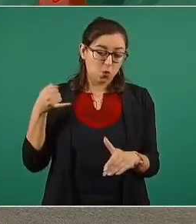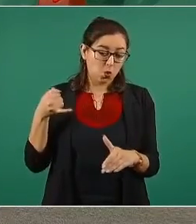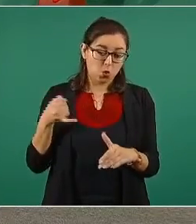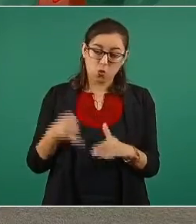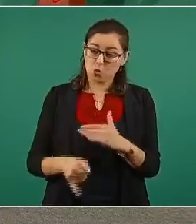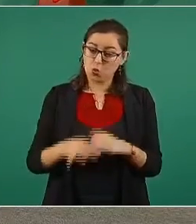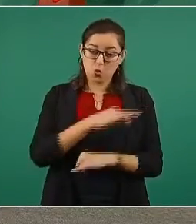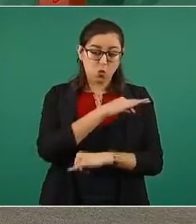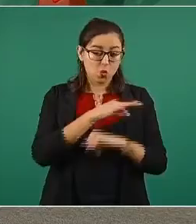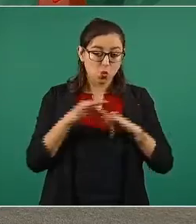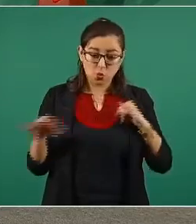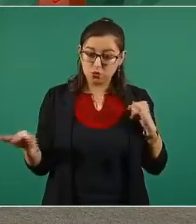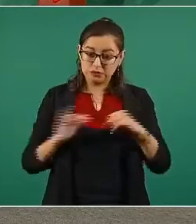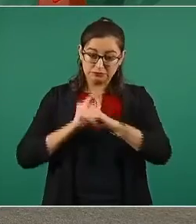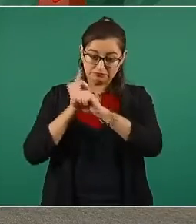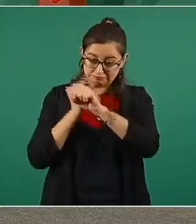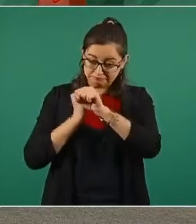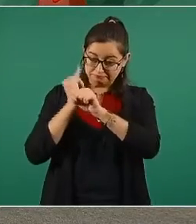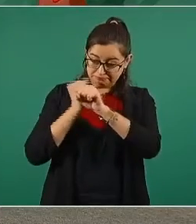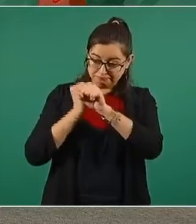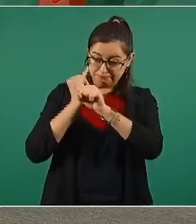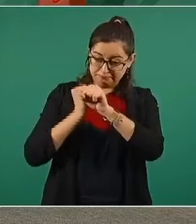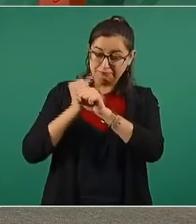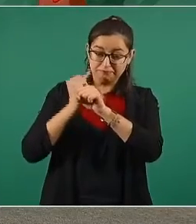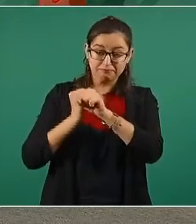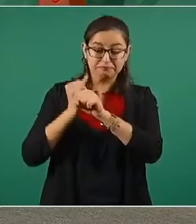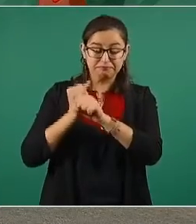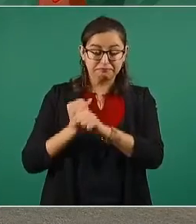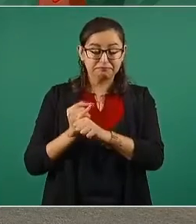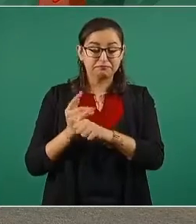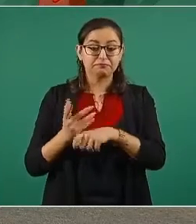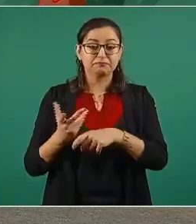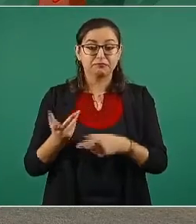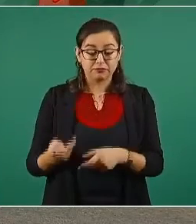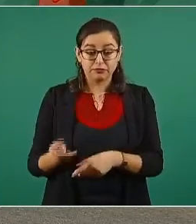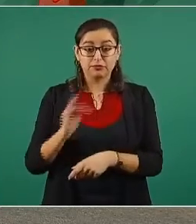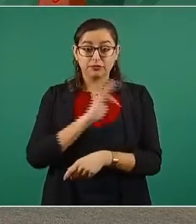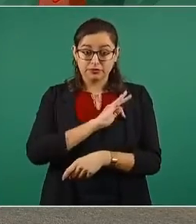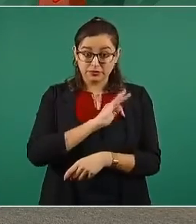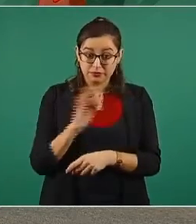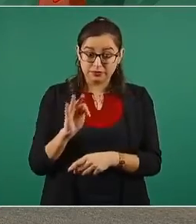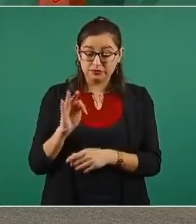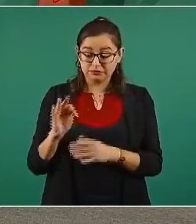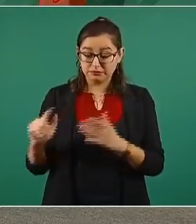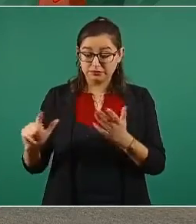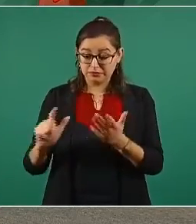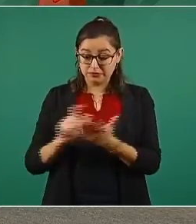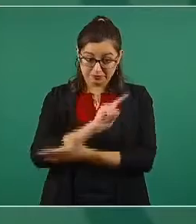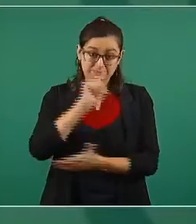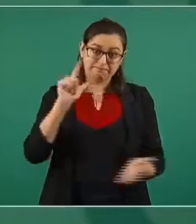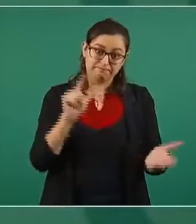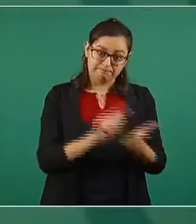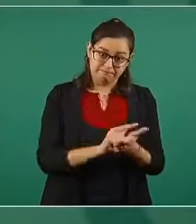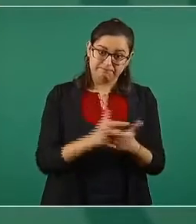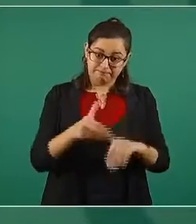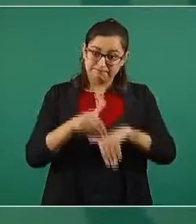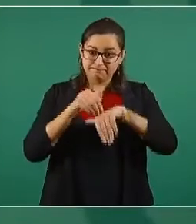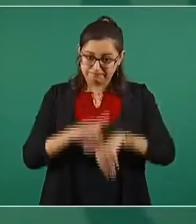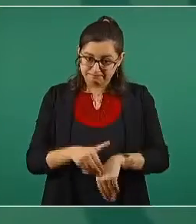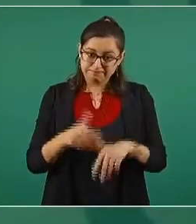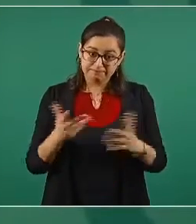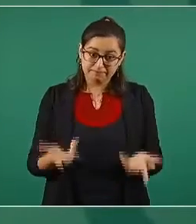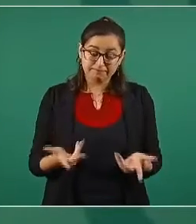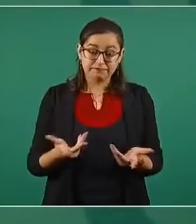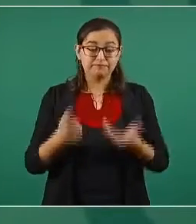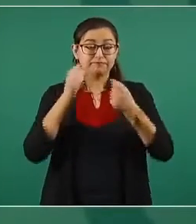lo que se pueda hacer legalmente y de acuerdo a nuestras posibilidades, porque como decía también